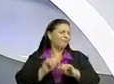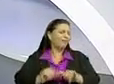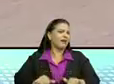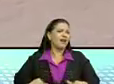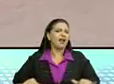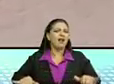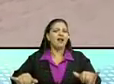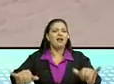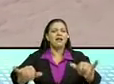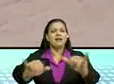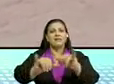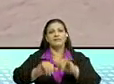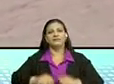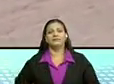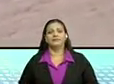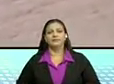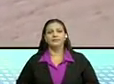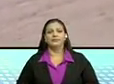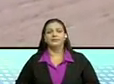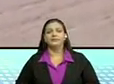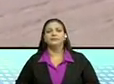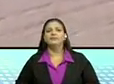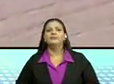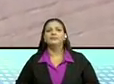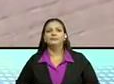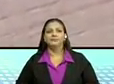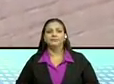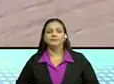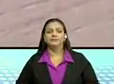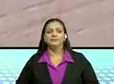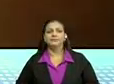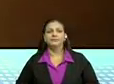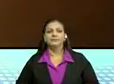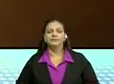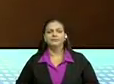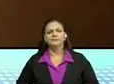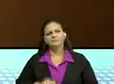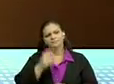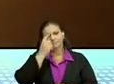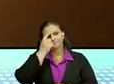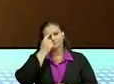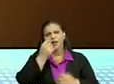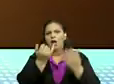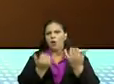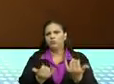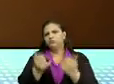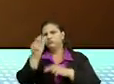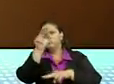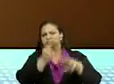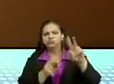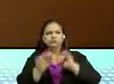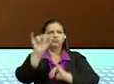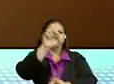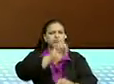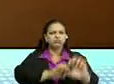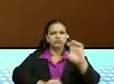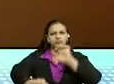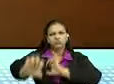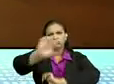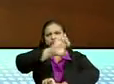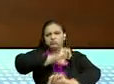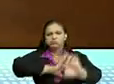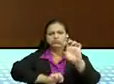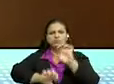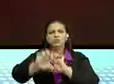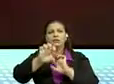la delincuencia no haya tocado ni haya ingresado. Si hacemos un estudio, hacemos un análisis, un recorrido de toda